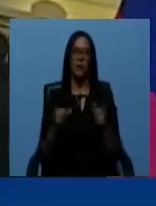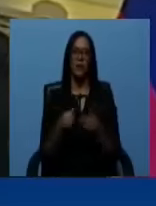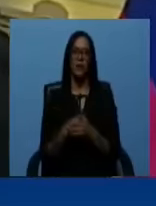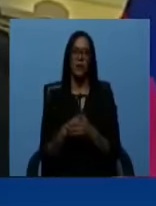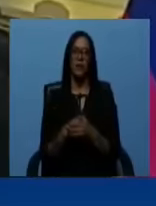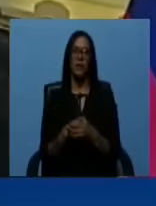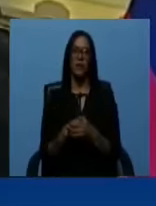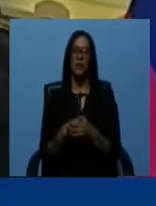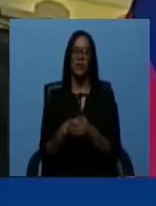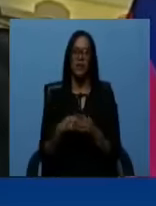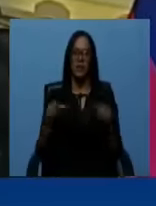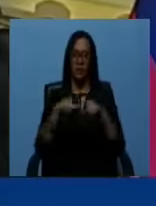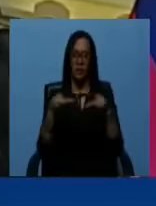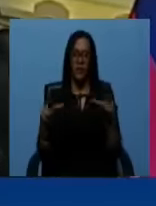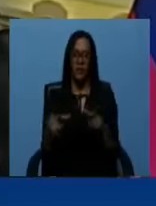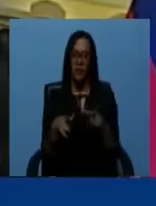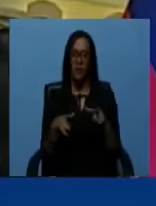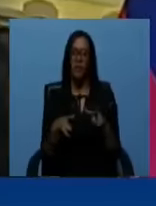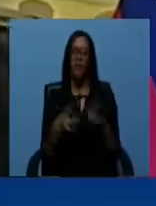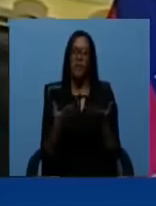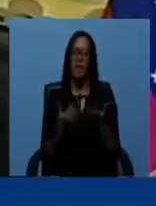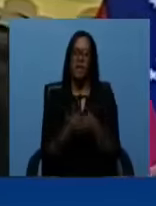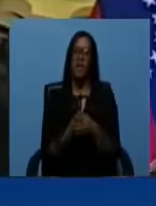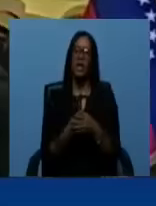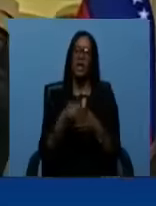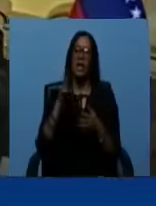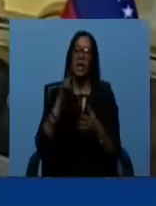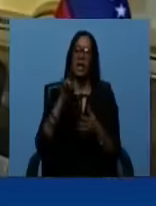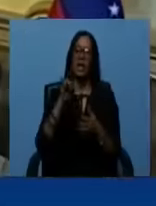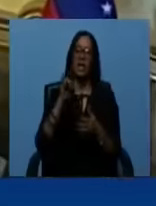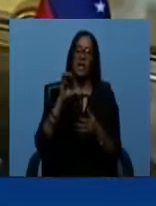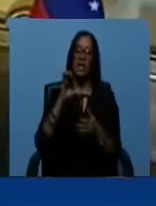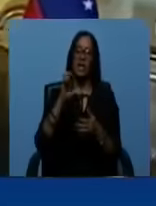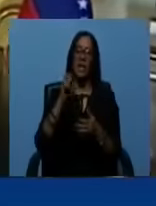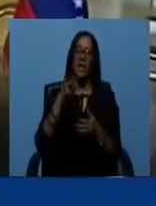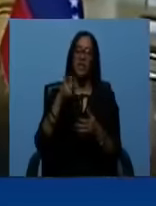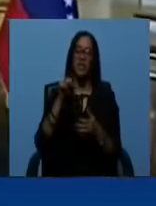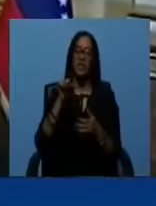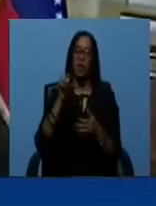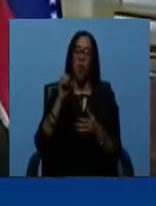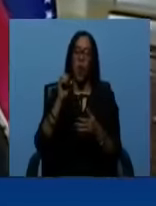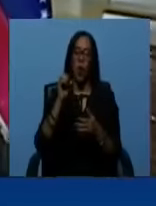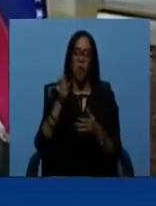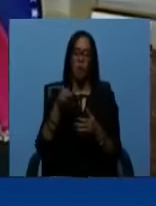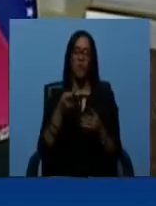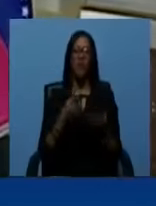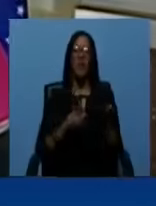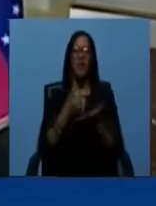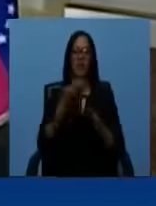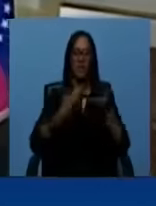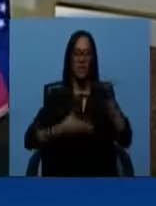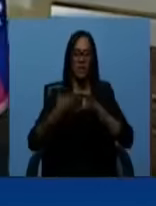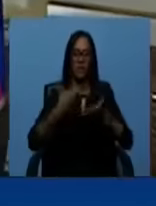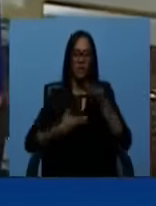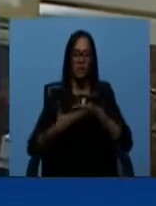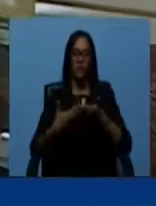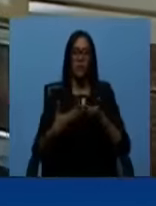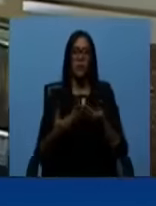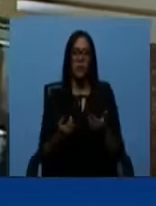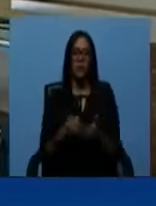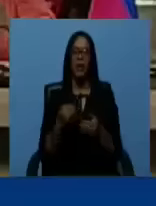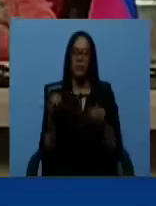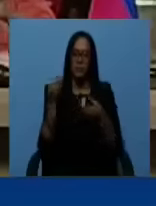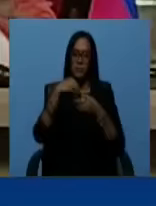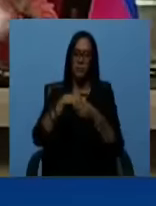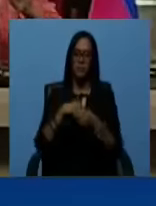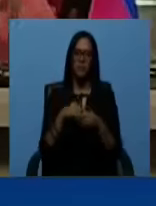riesgo crediticio que deberá establecerse una mesa técnica con la SUDEBAN para implementar. ¿En cuánto tiempo tenemos ese